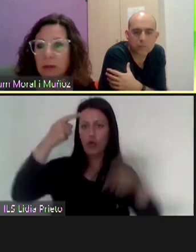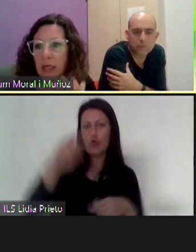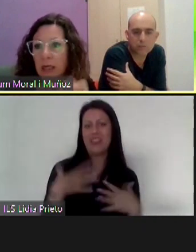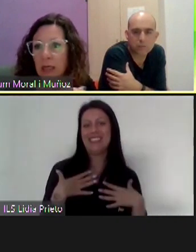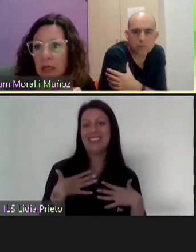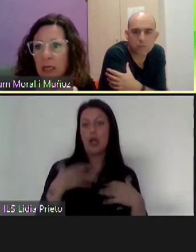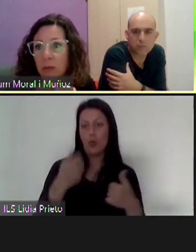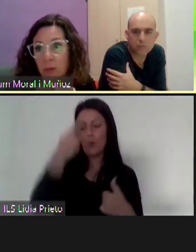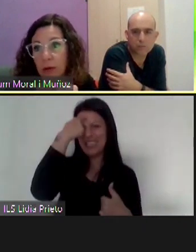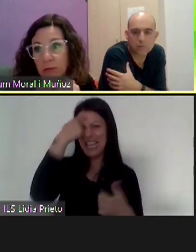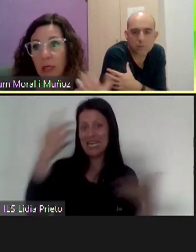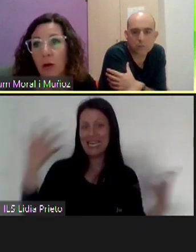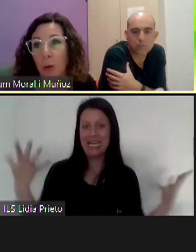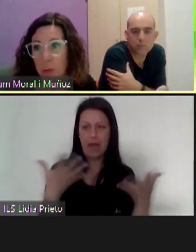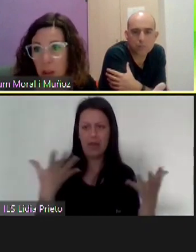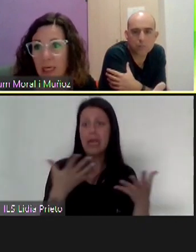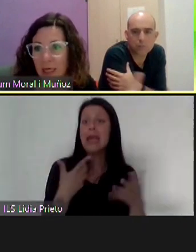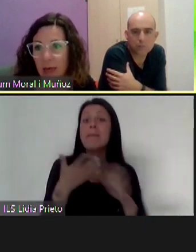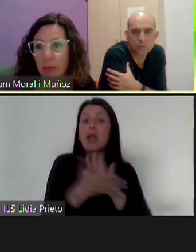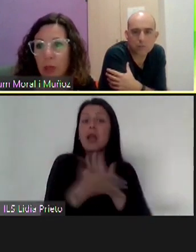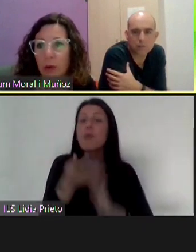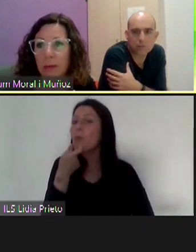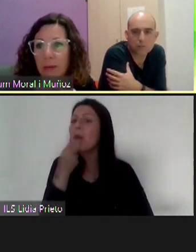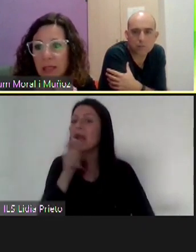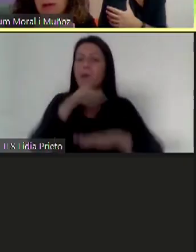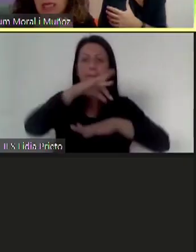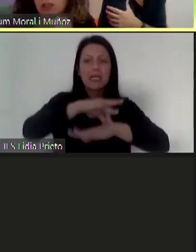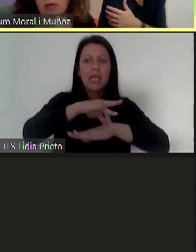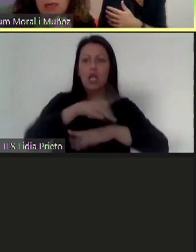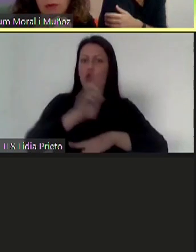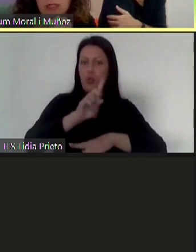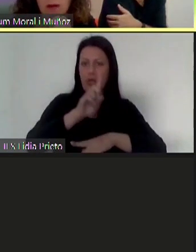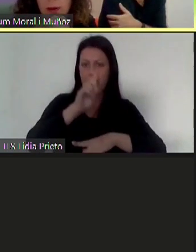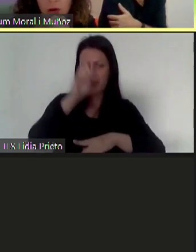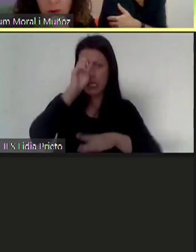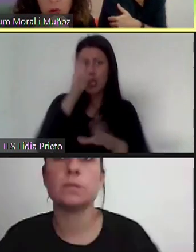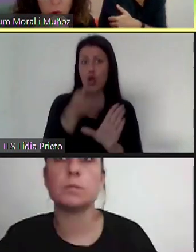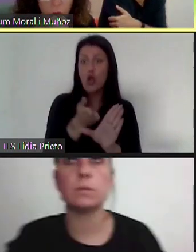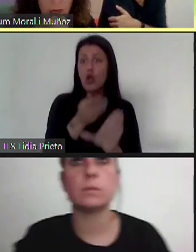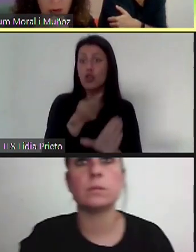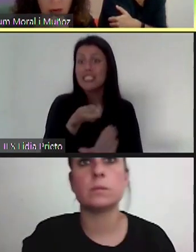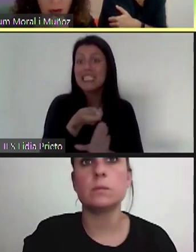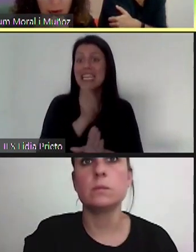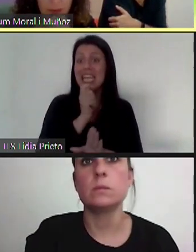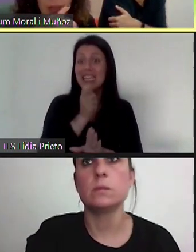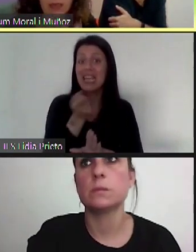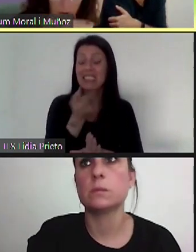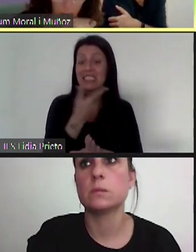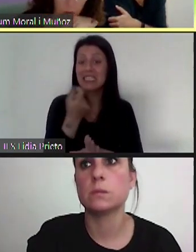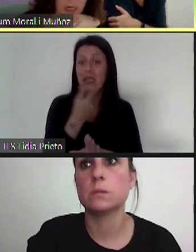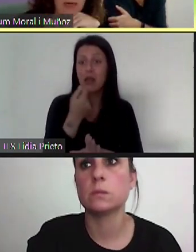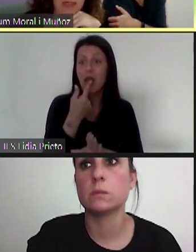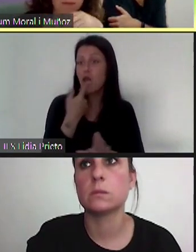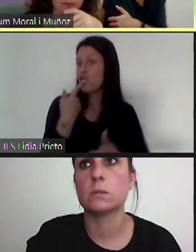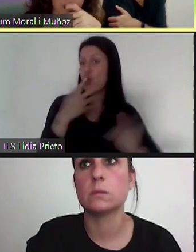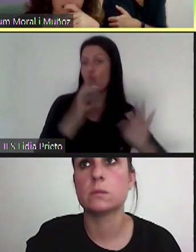enfermedad ni los propios psiquiatras han podido establecer esos marcadores, no vamos nosotros a hablar.